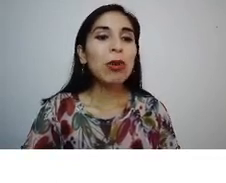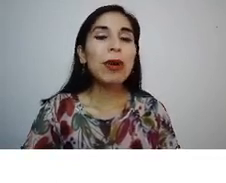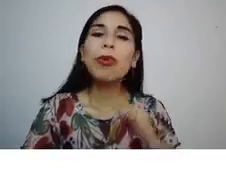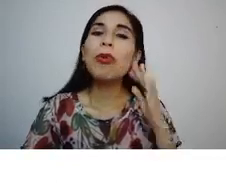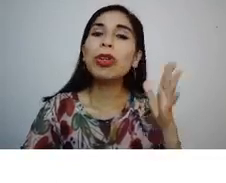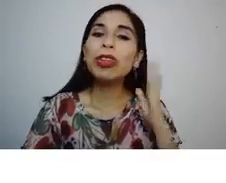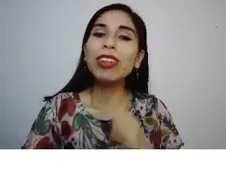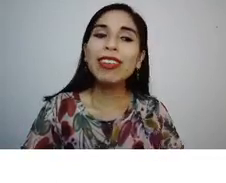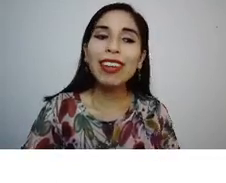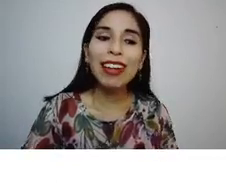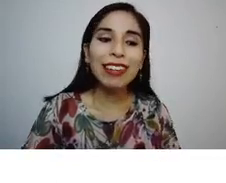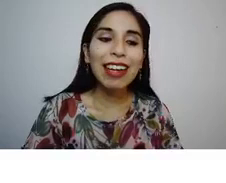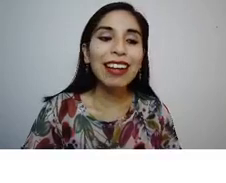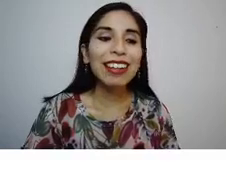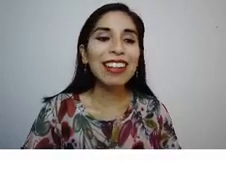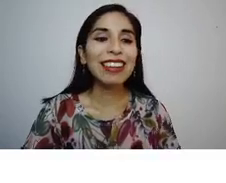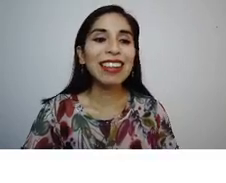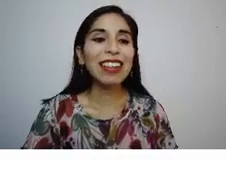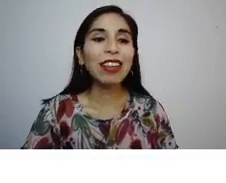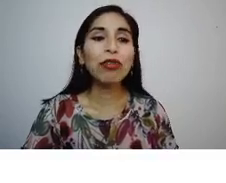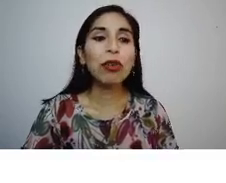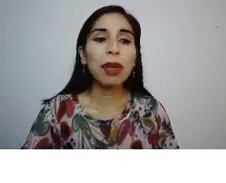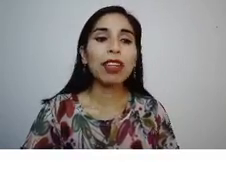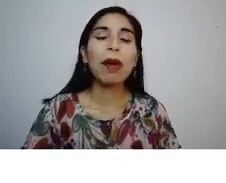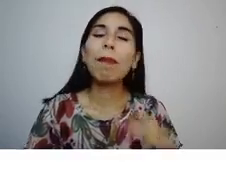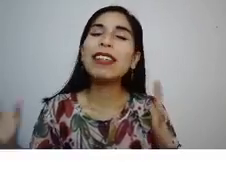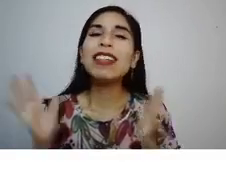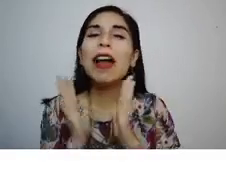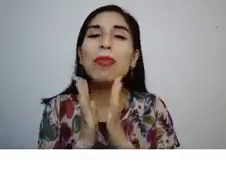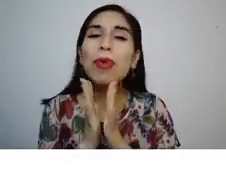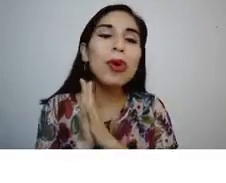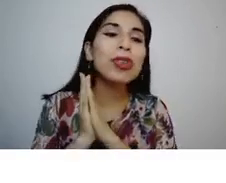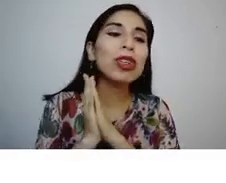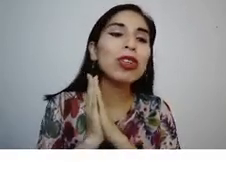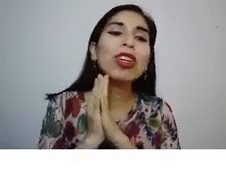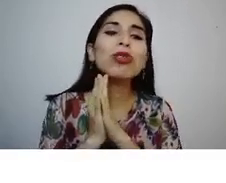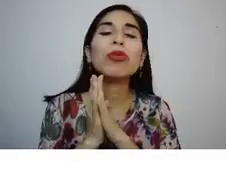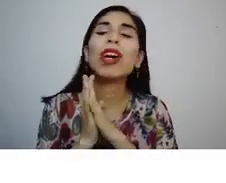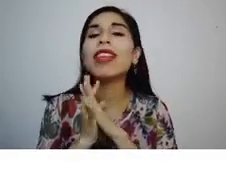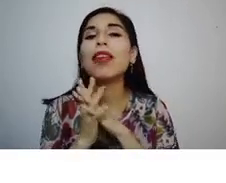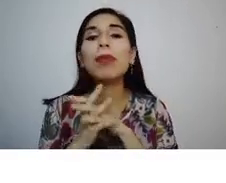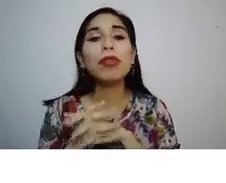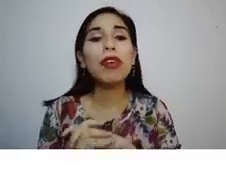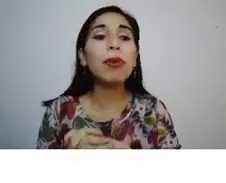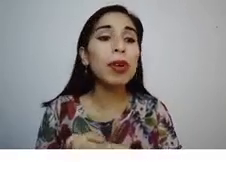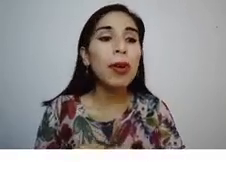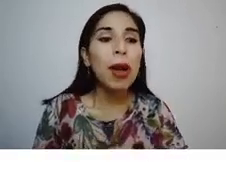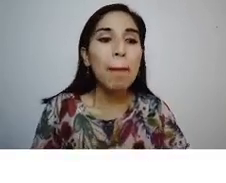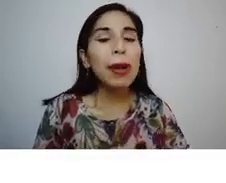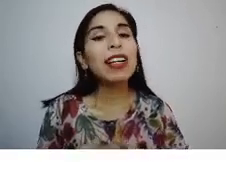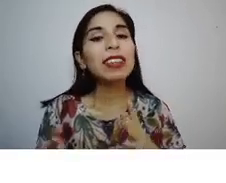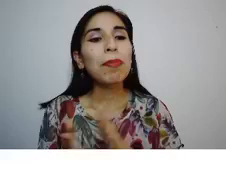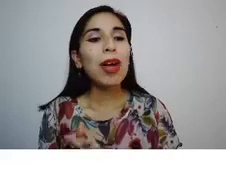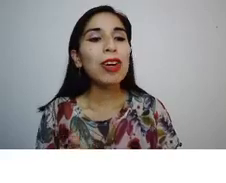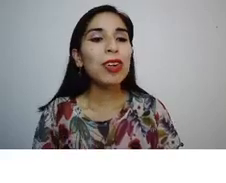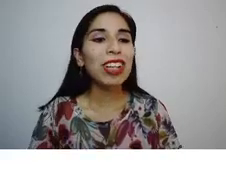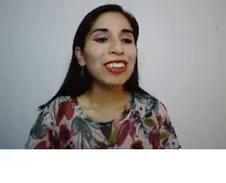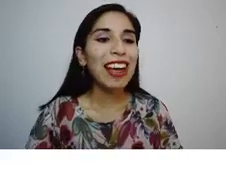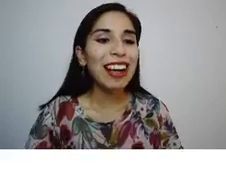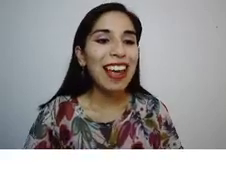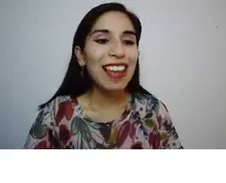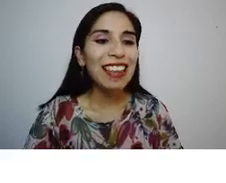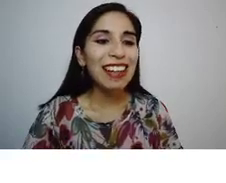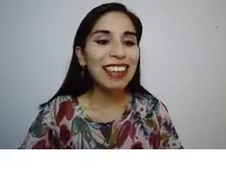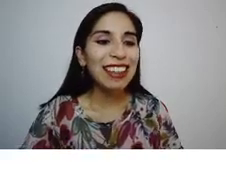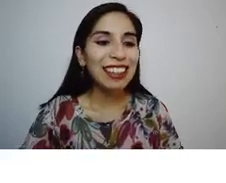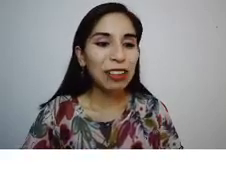martes y jueves 4 y 30 de la tarde en el taller de informática pase la voz a toda su gente por favor para que se puedan conectar